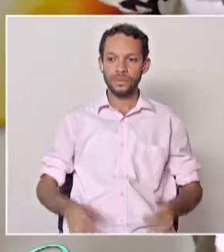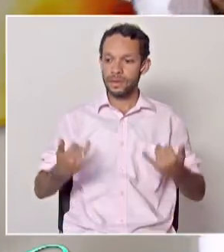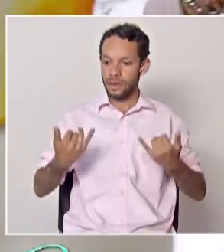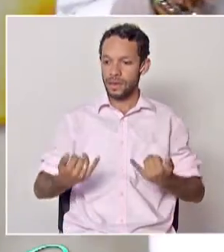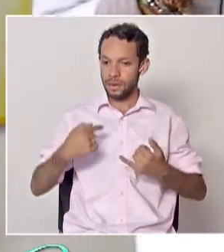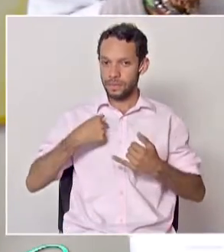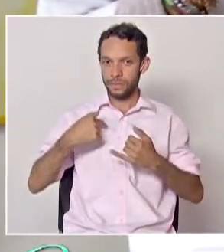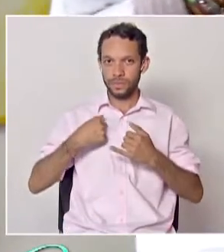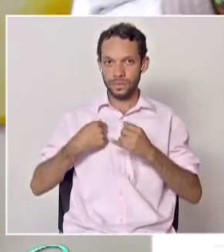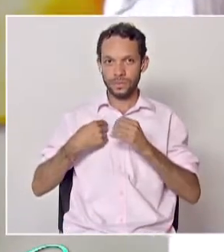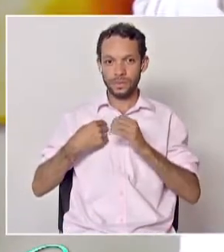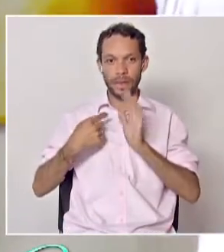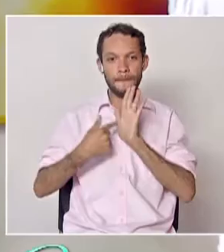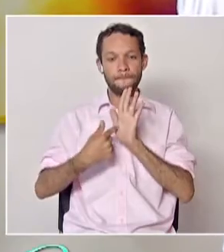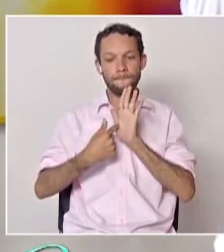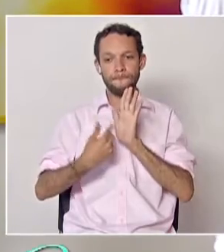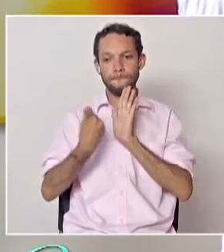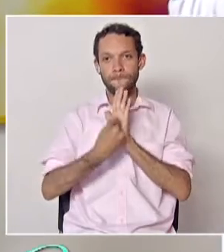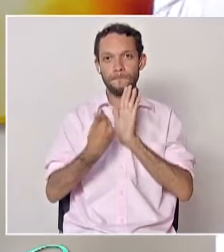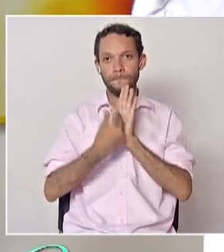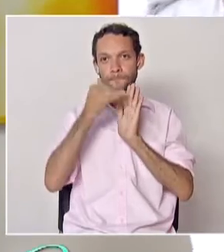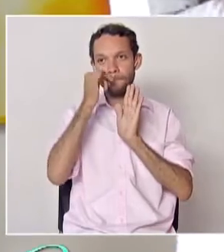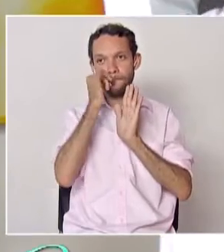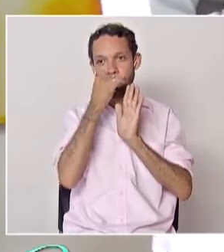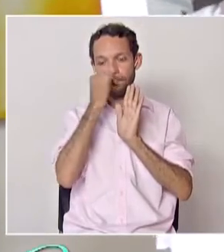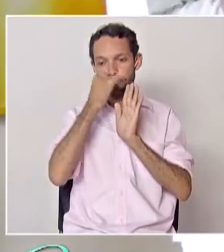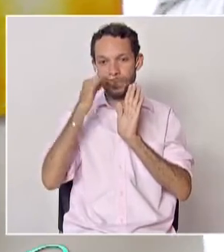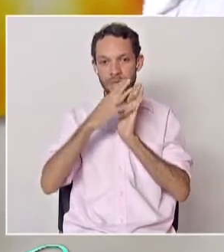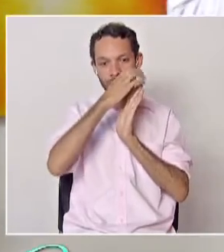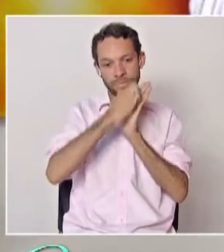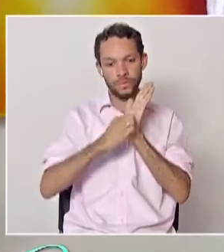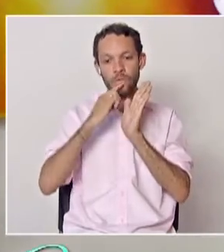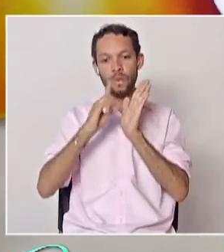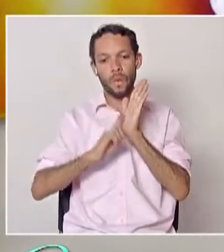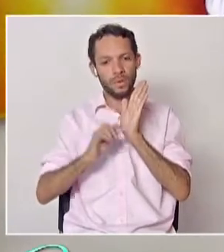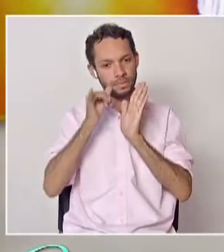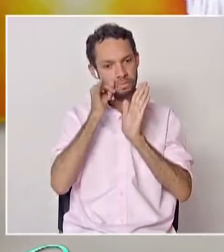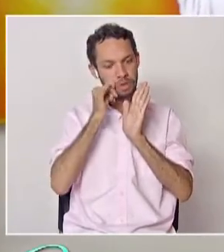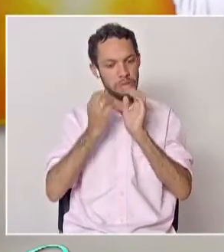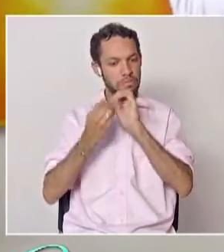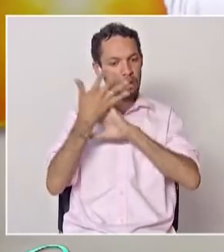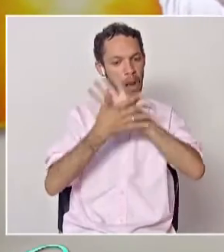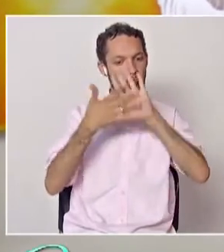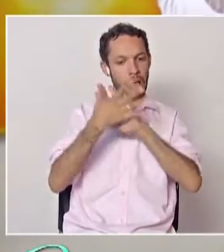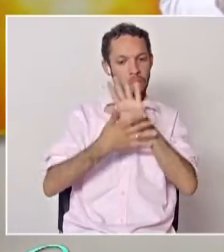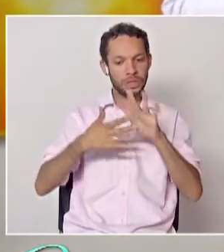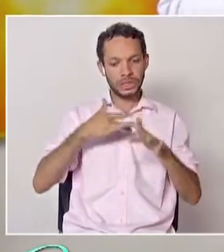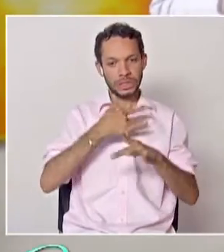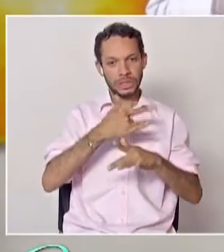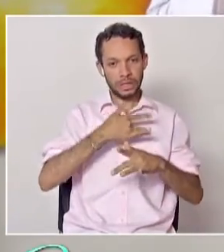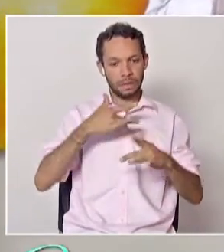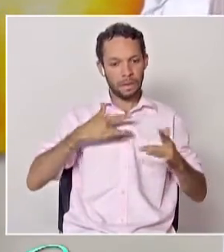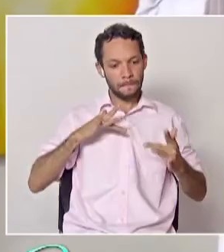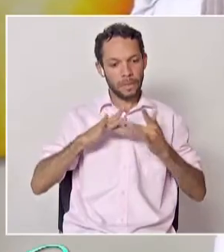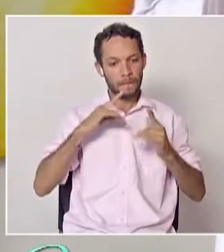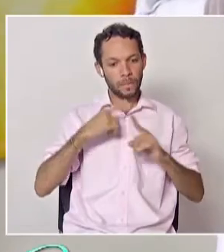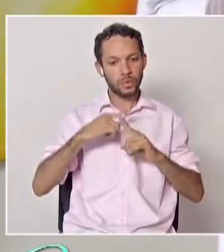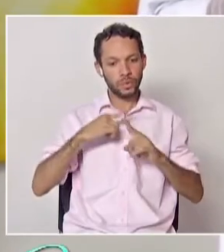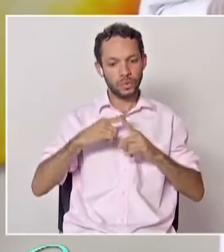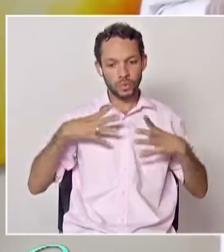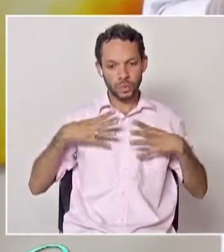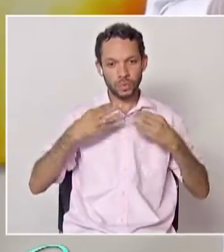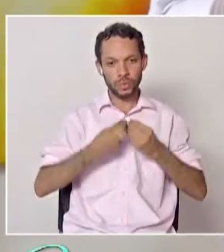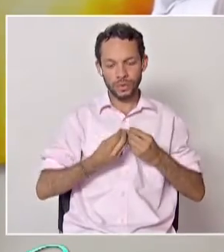Yo hago estos programas tal cual, sin editar, queremos es que la gente lo vea, que lo hacemos desde el corazón. Esto es una cosa